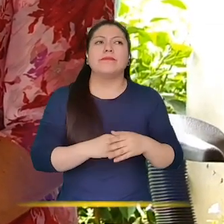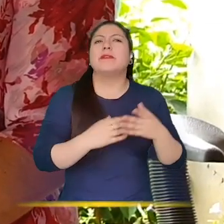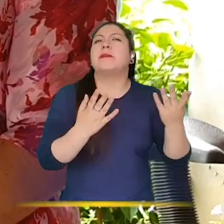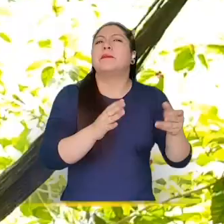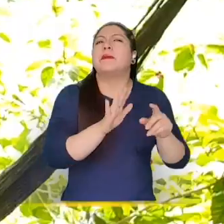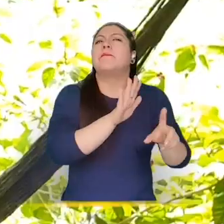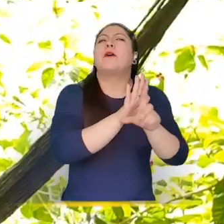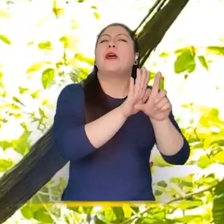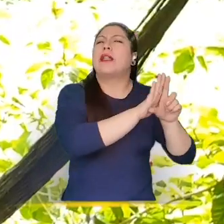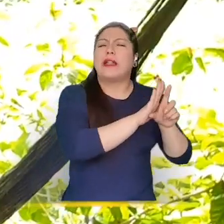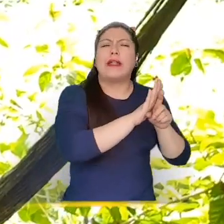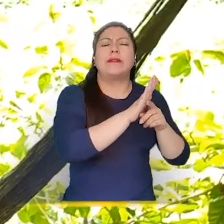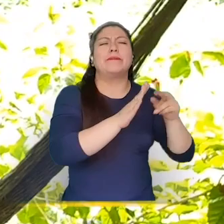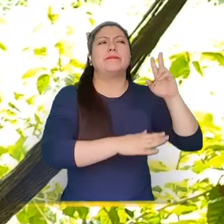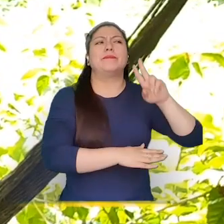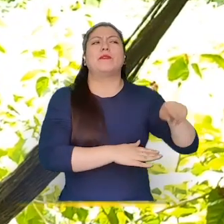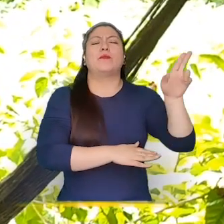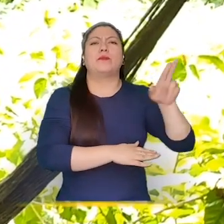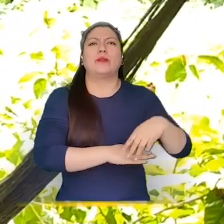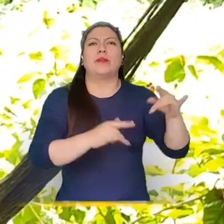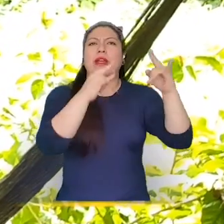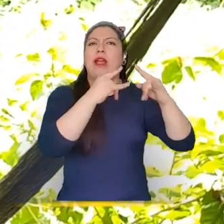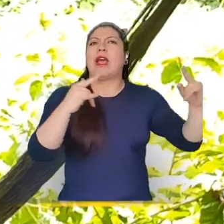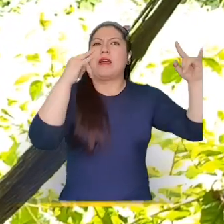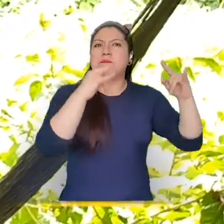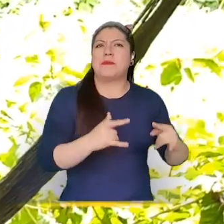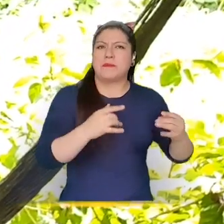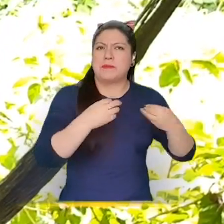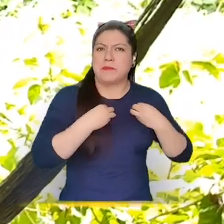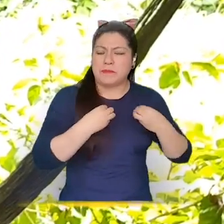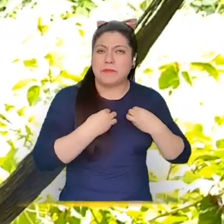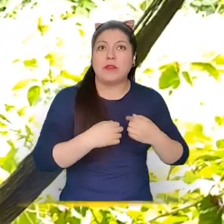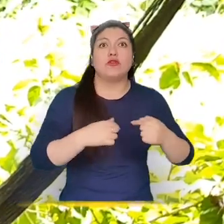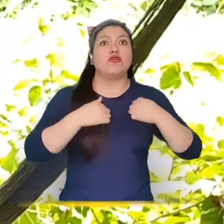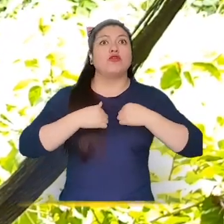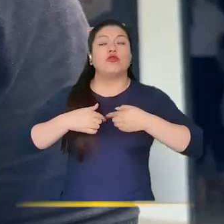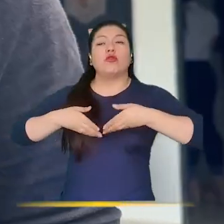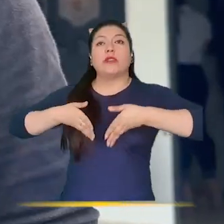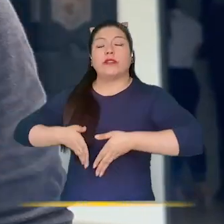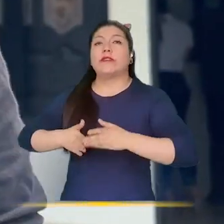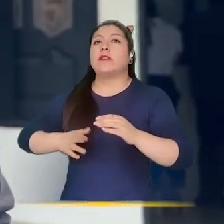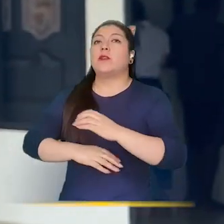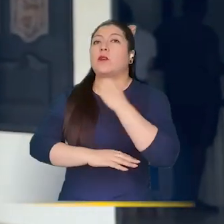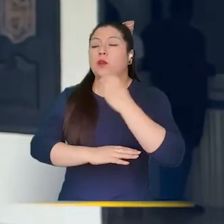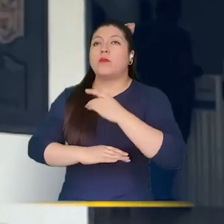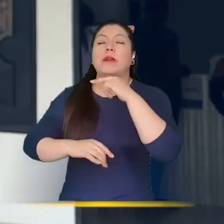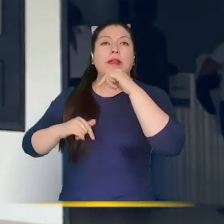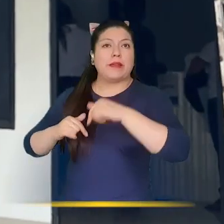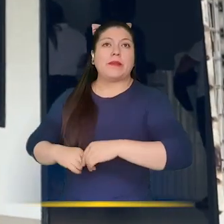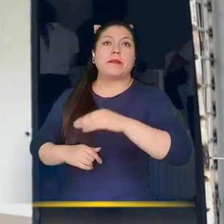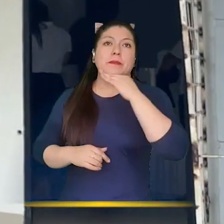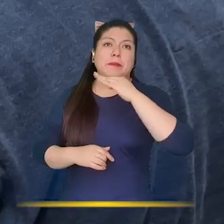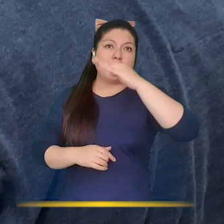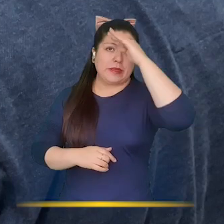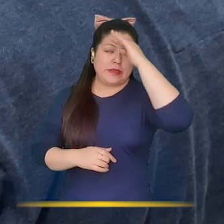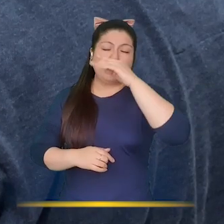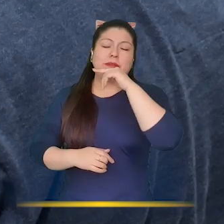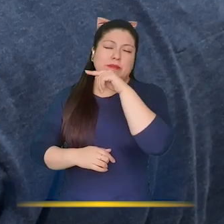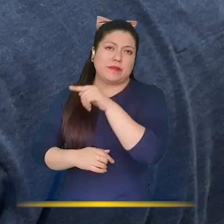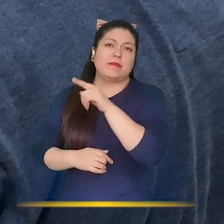en las casas. Yo soy nacida acá en Colombia, yo nací en Medellín, pero con todas las de la ley, nací en una carpa, en el